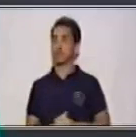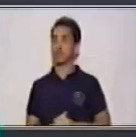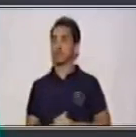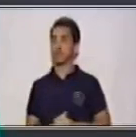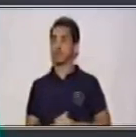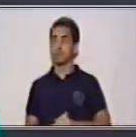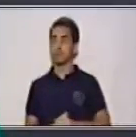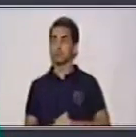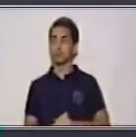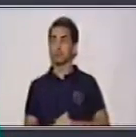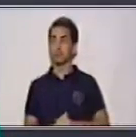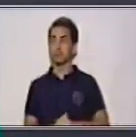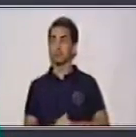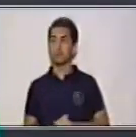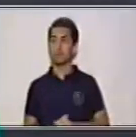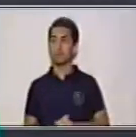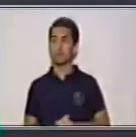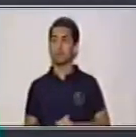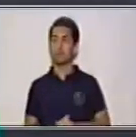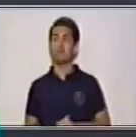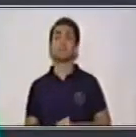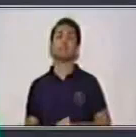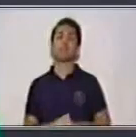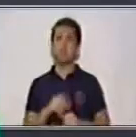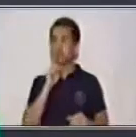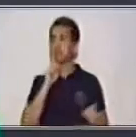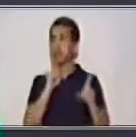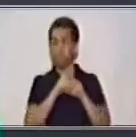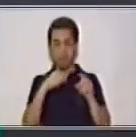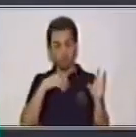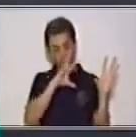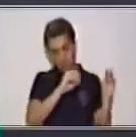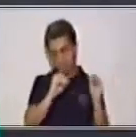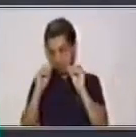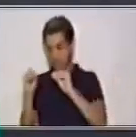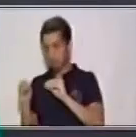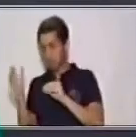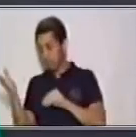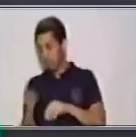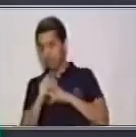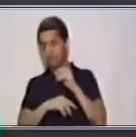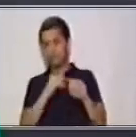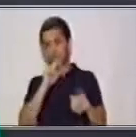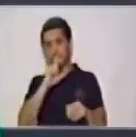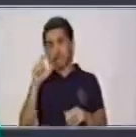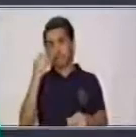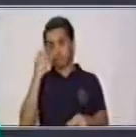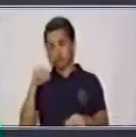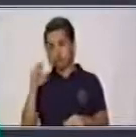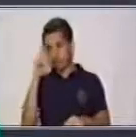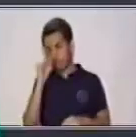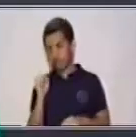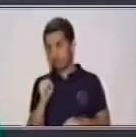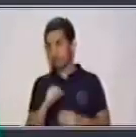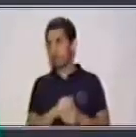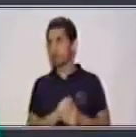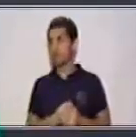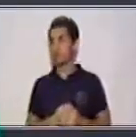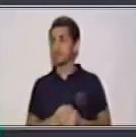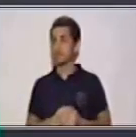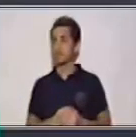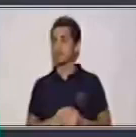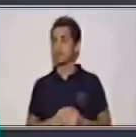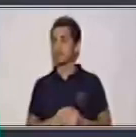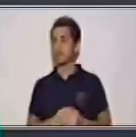Este 1 también lo vamos a escribir de manera fraccionaria para tener dos fracciones.